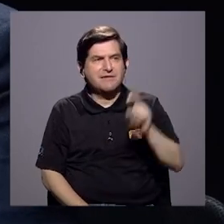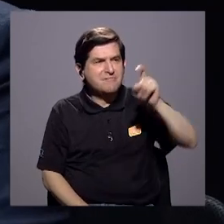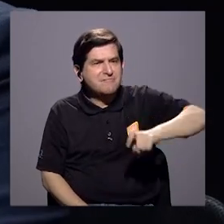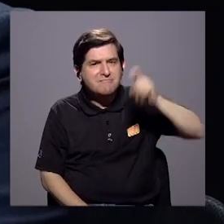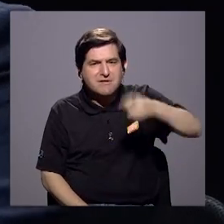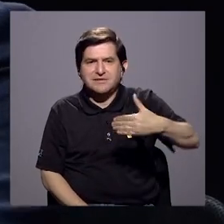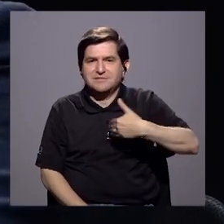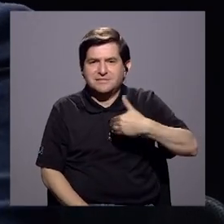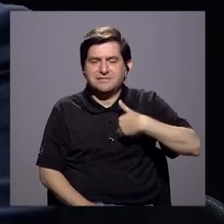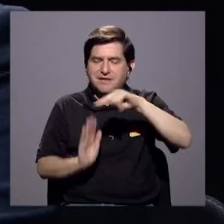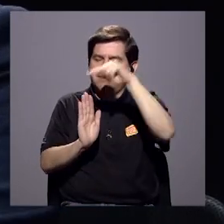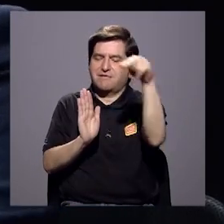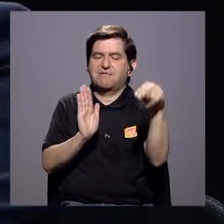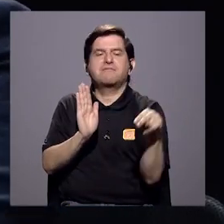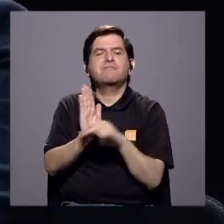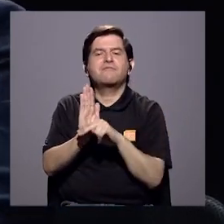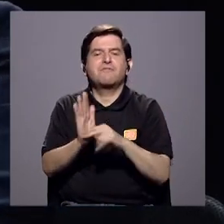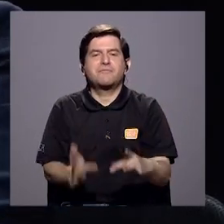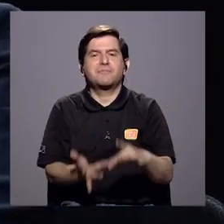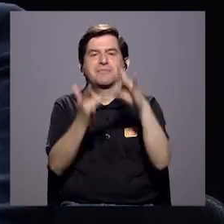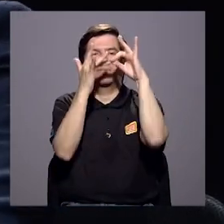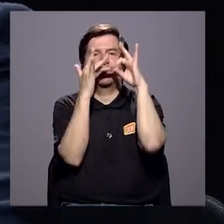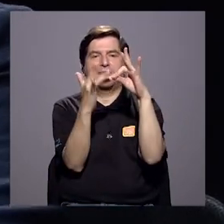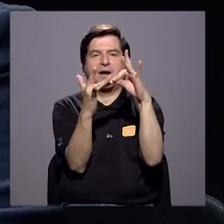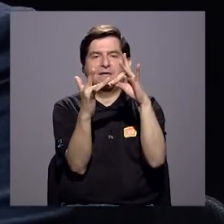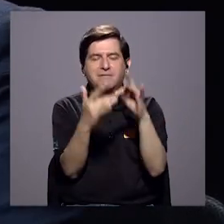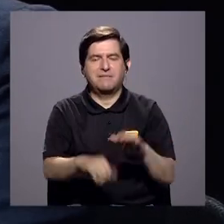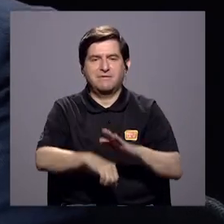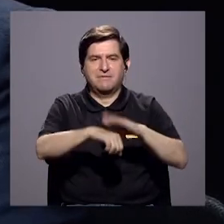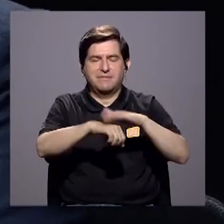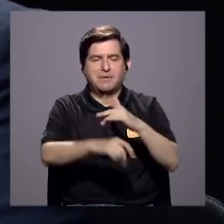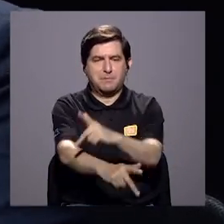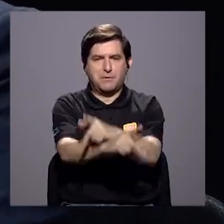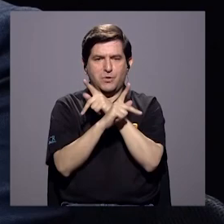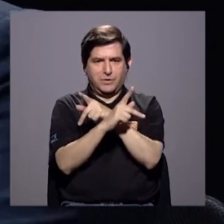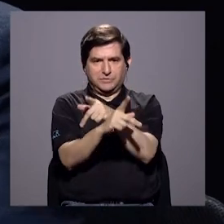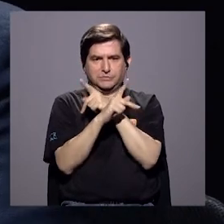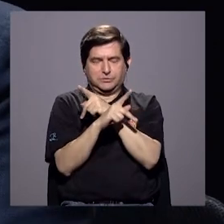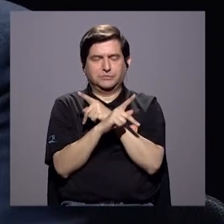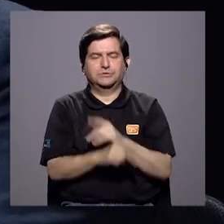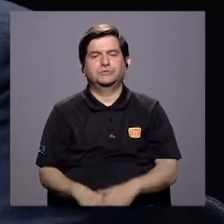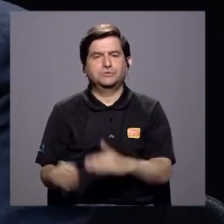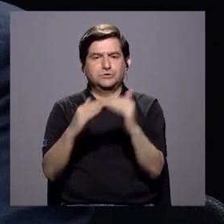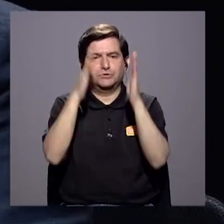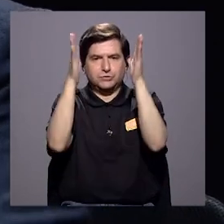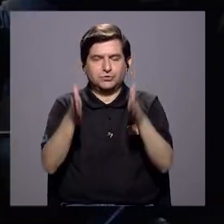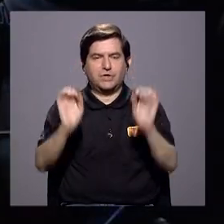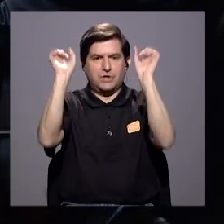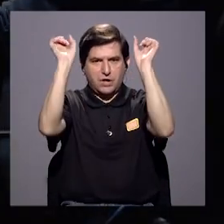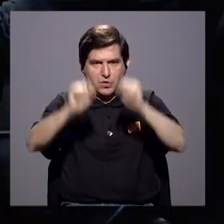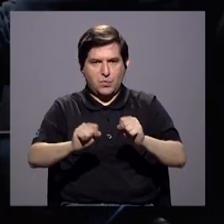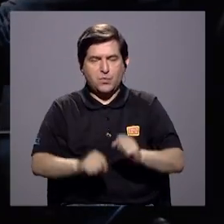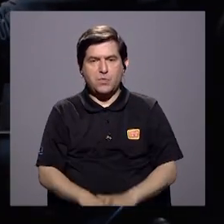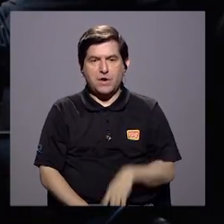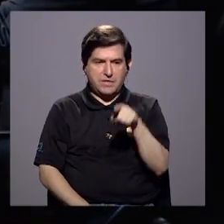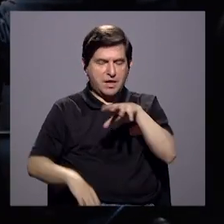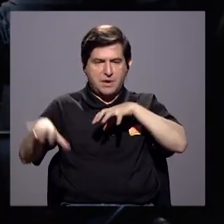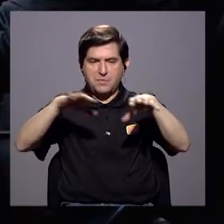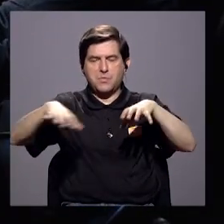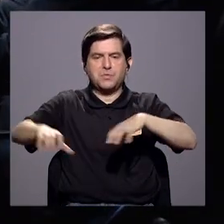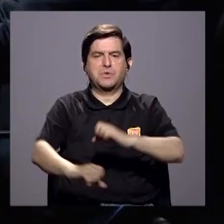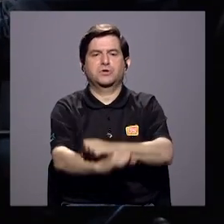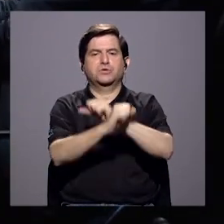necesario que exista una normativa que brinde las salvaguardas para que el ciudadano se pueda desplazar de forma